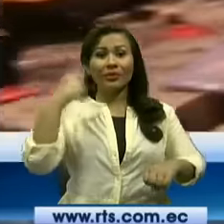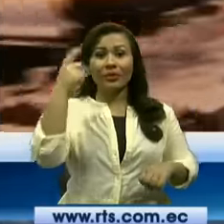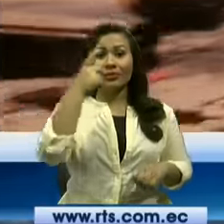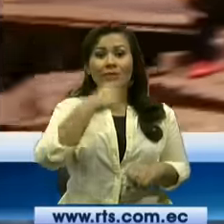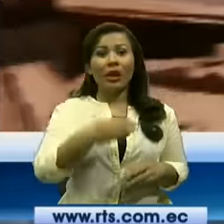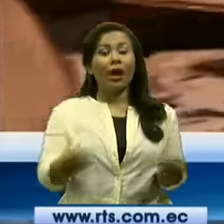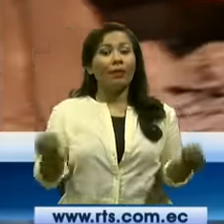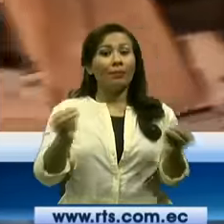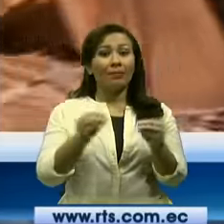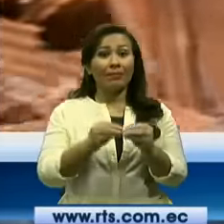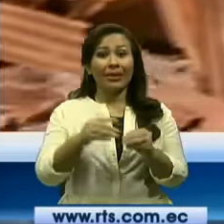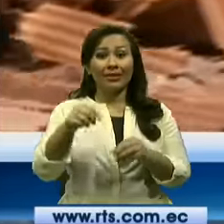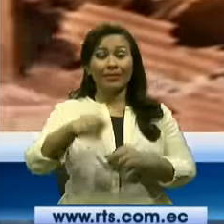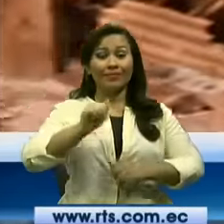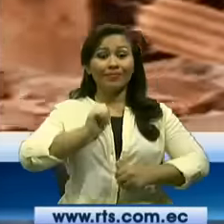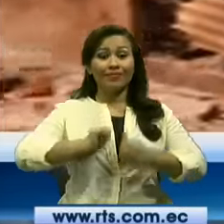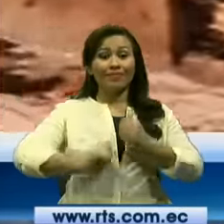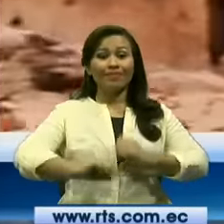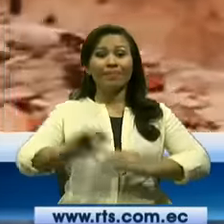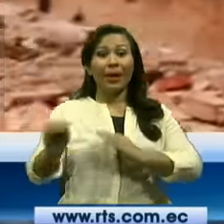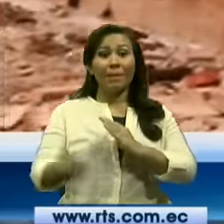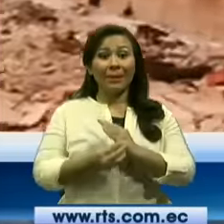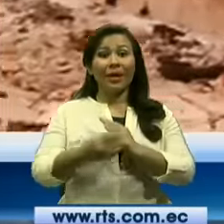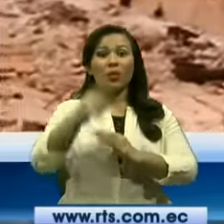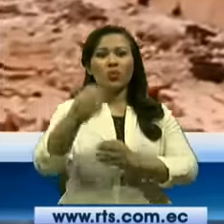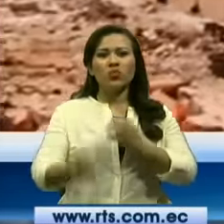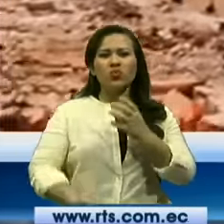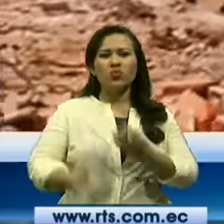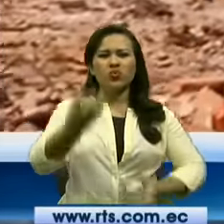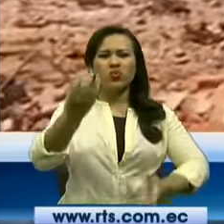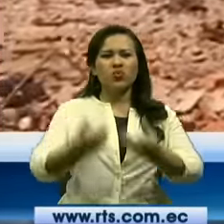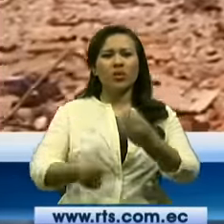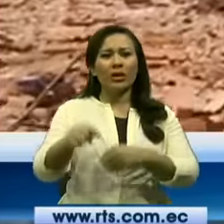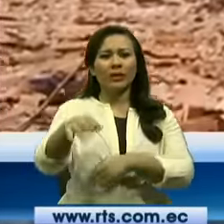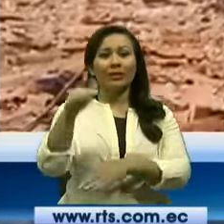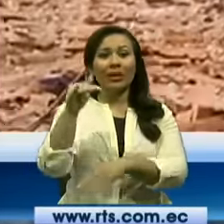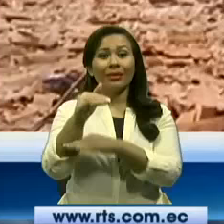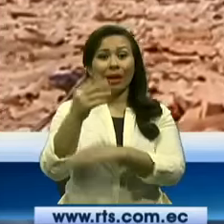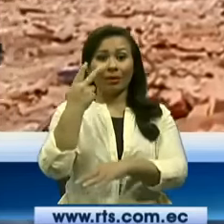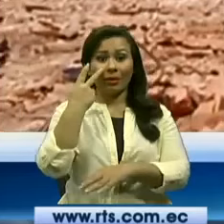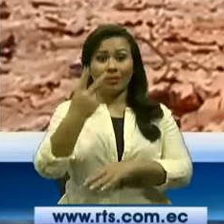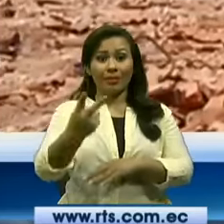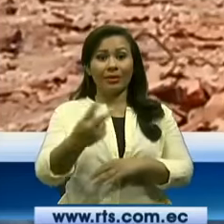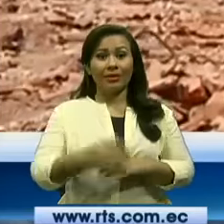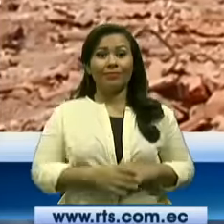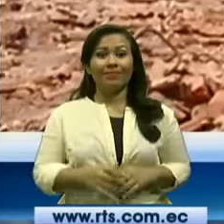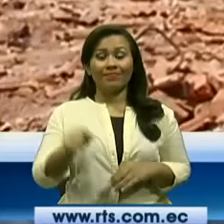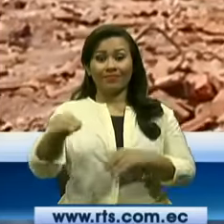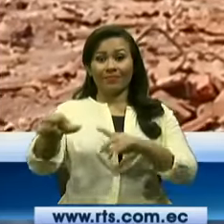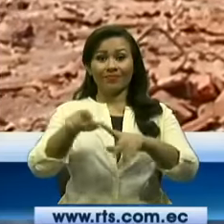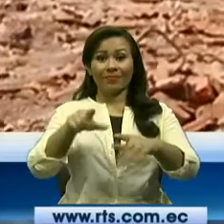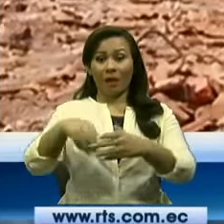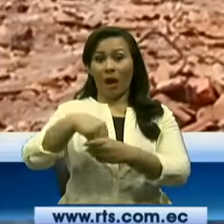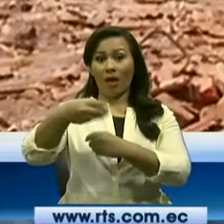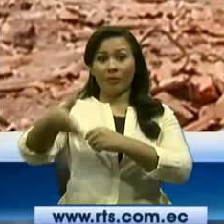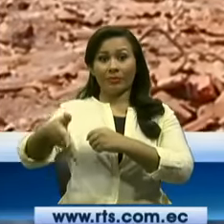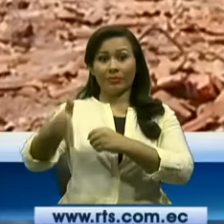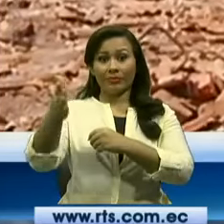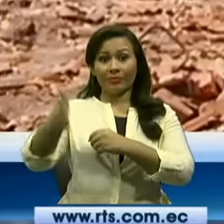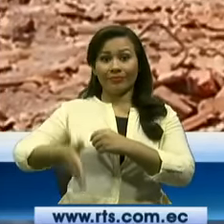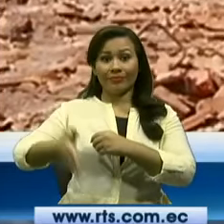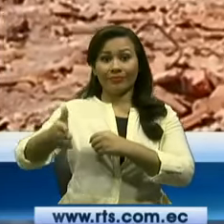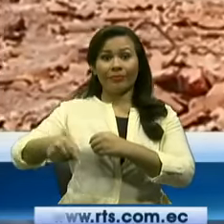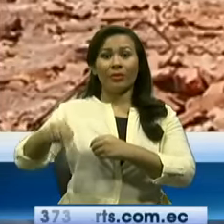a más de esta tragedia, hubo un incendio esa tarde, como podemos constatar en este sector, donde